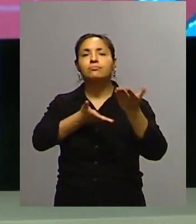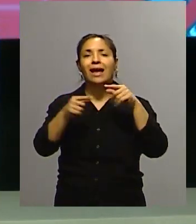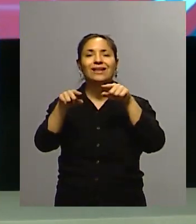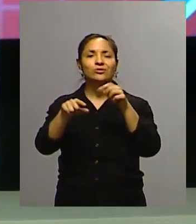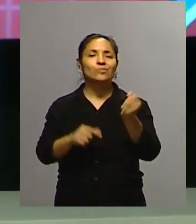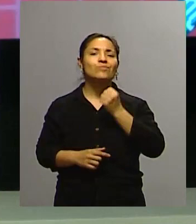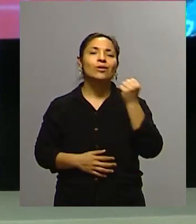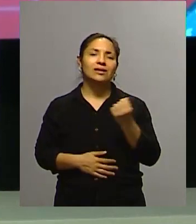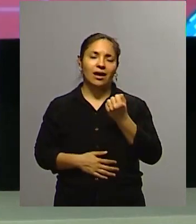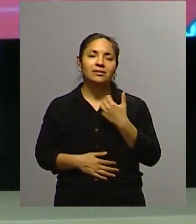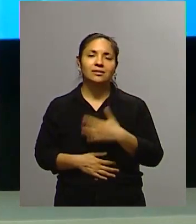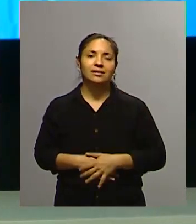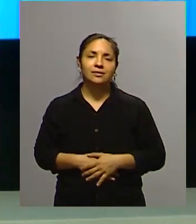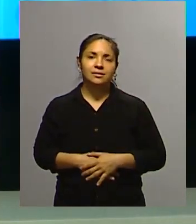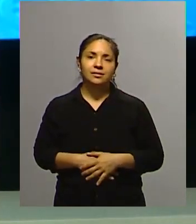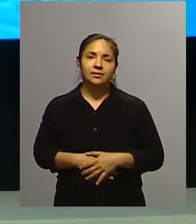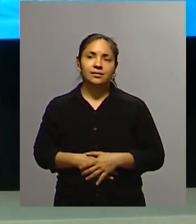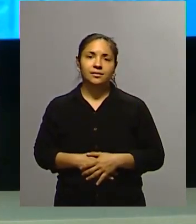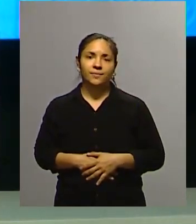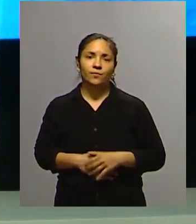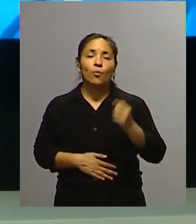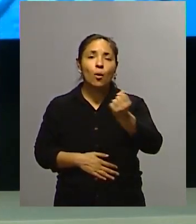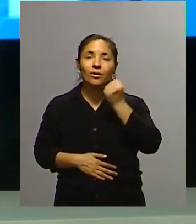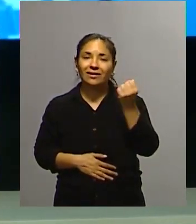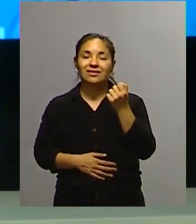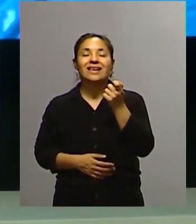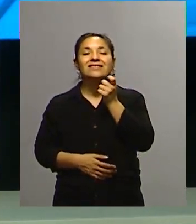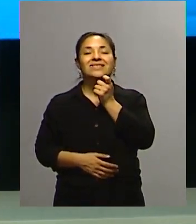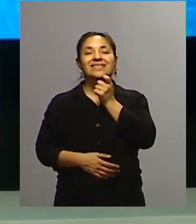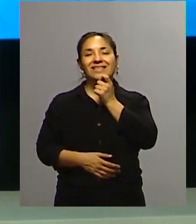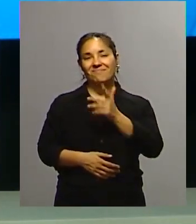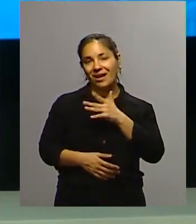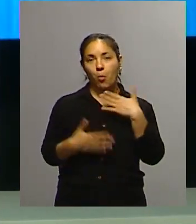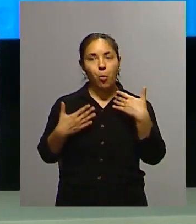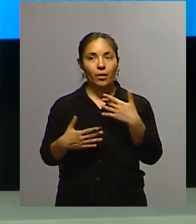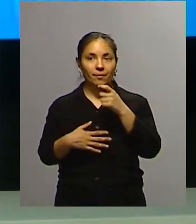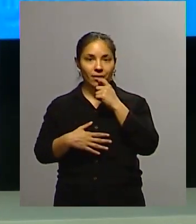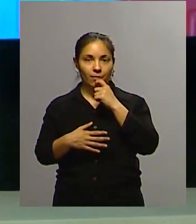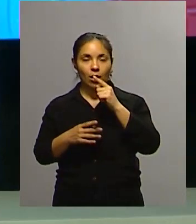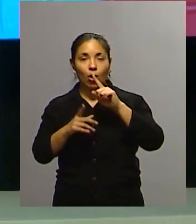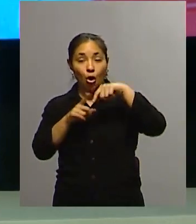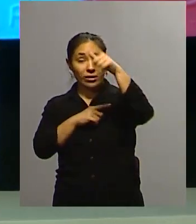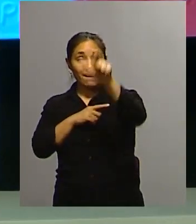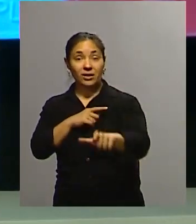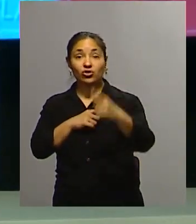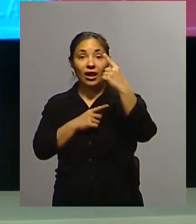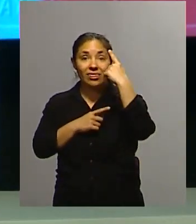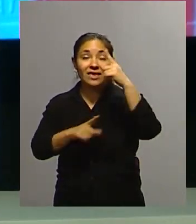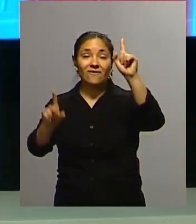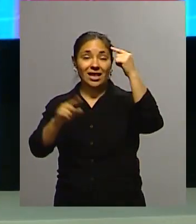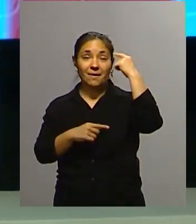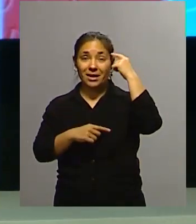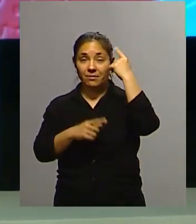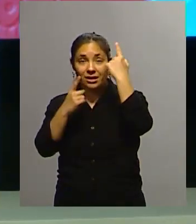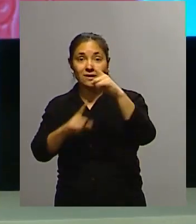Creo que tenemos que tener la habilidad o la simpleza tal vez de poder sentarte con alguien que piensa distinto. Sí. Aunque